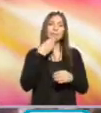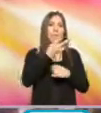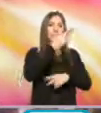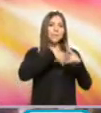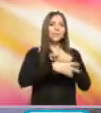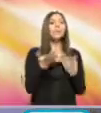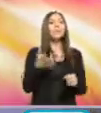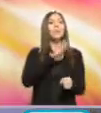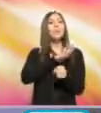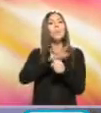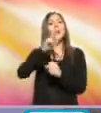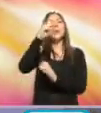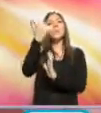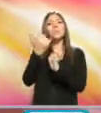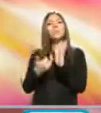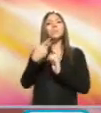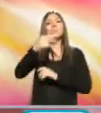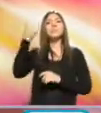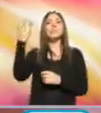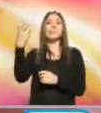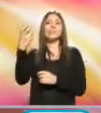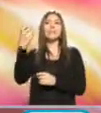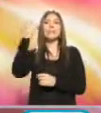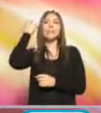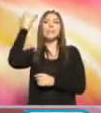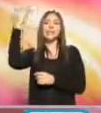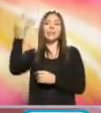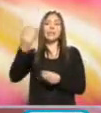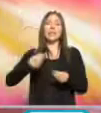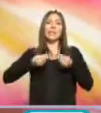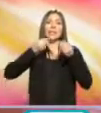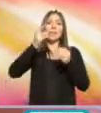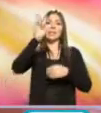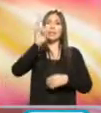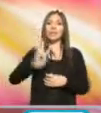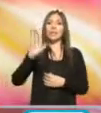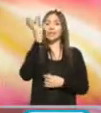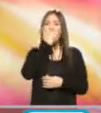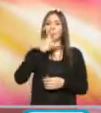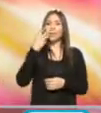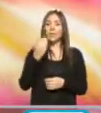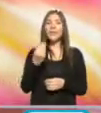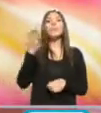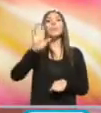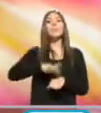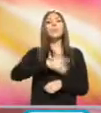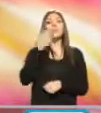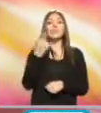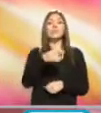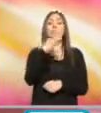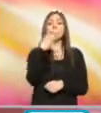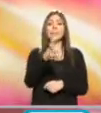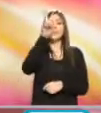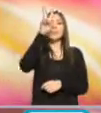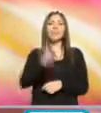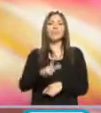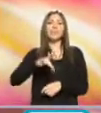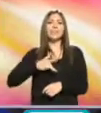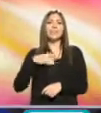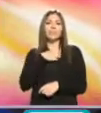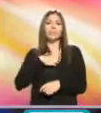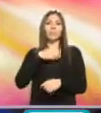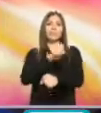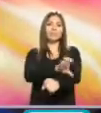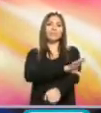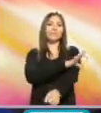Qué proyecto, qué iniciativa tan bonita, le quiero poner esta palabra, este adjetivo, porque en realidad es algo que nos anima. Platícanos, por